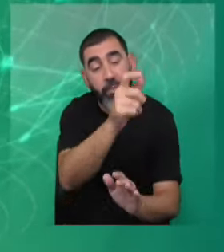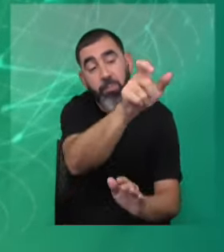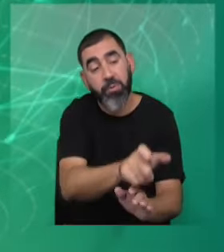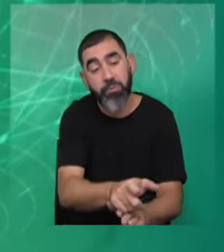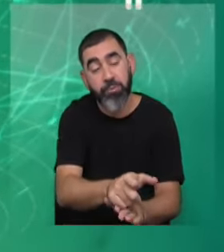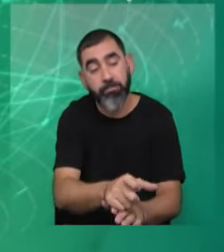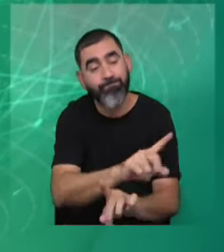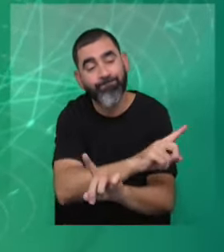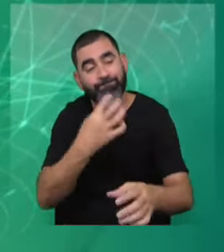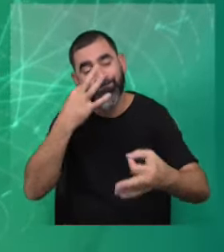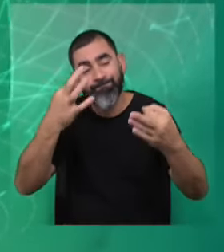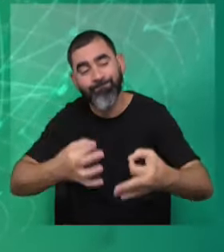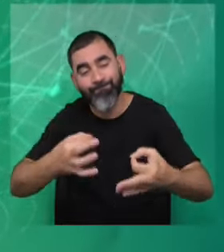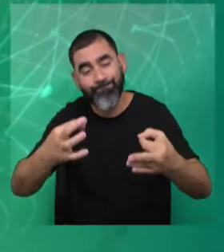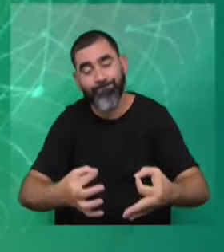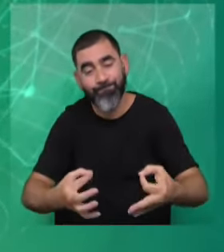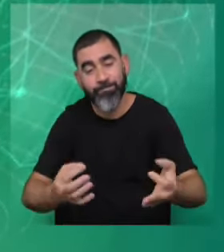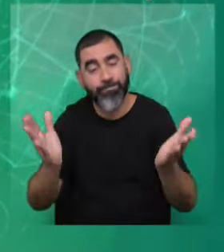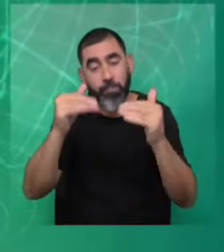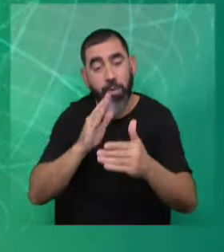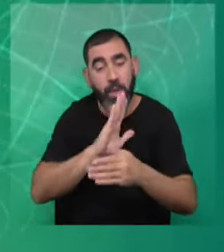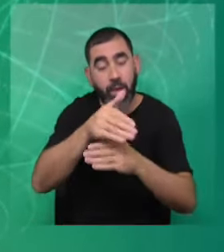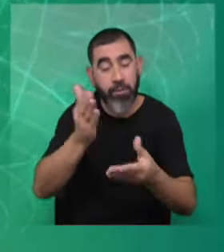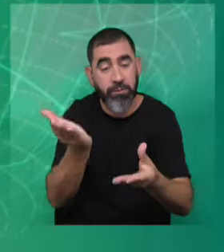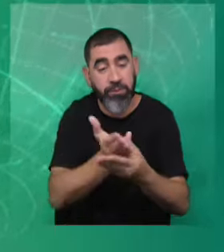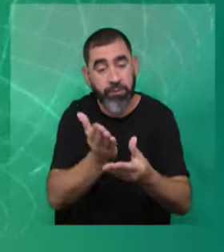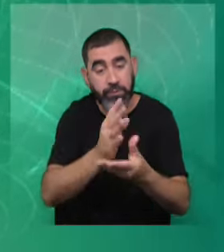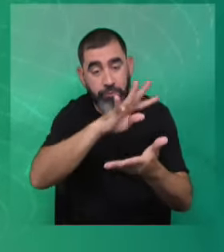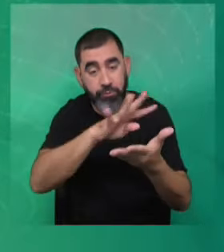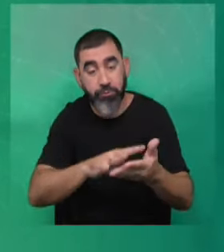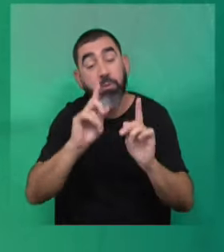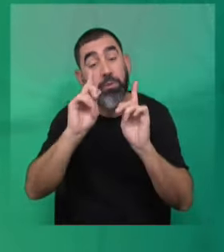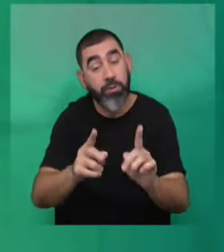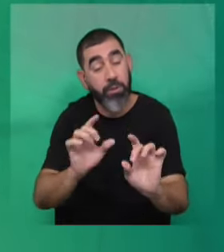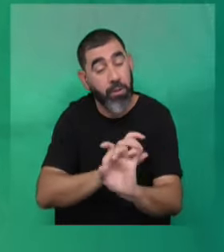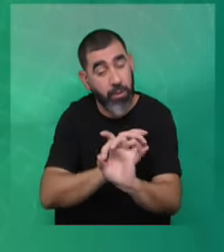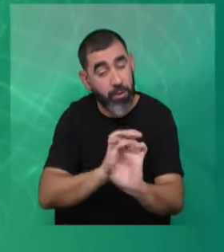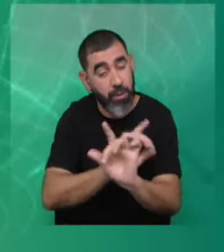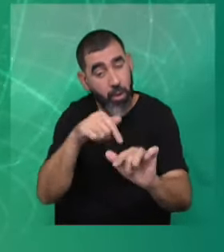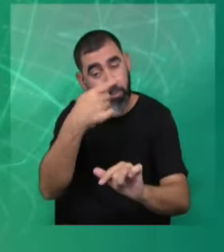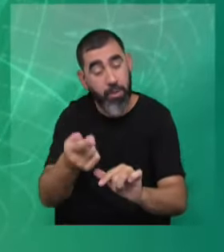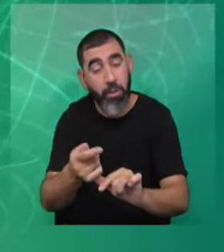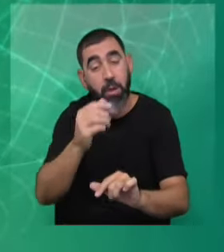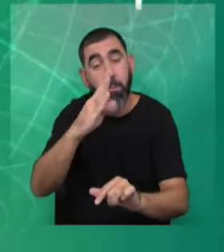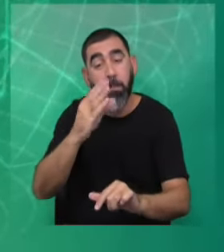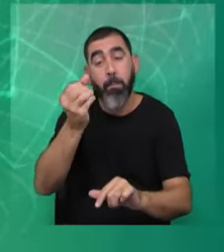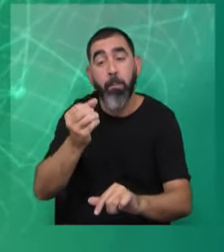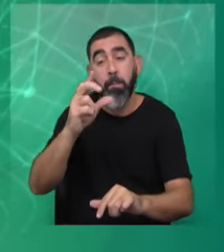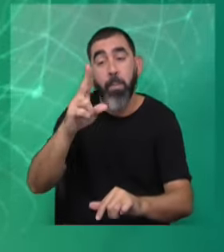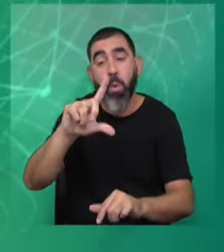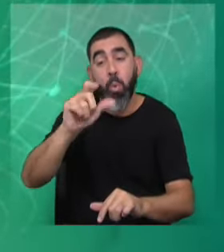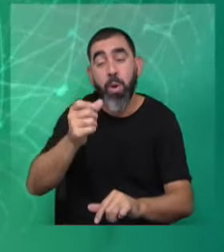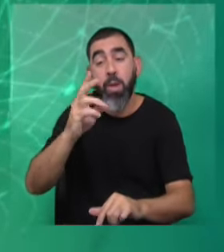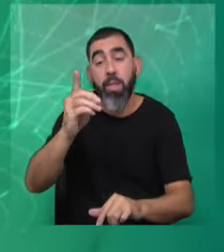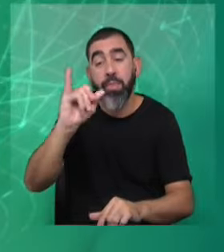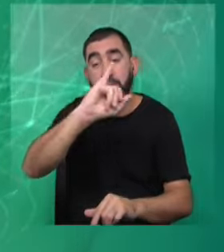esta fiscal no nos da garantía porque no nos permite el acceso a la carpeta. Ah, otra cosa. Paula Díaz dice en el programa